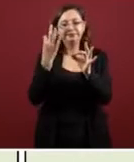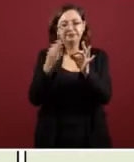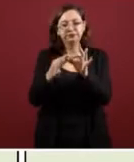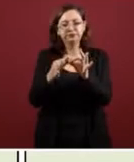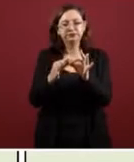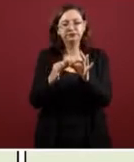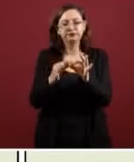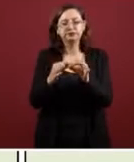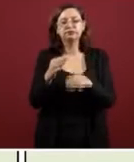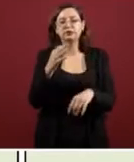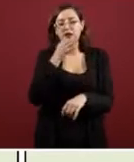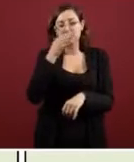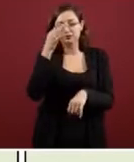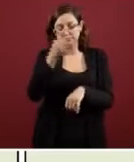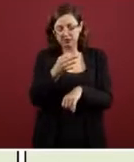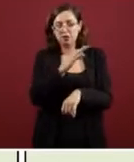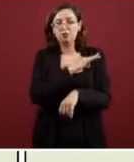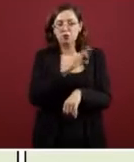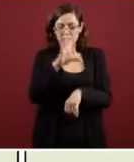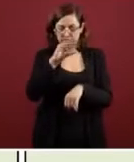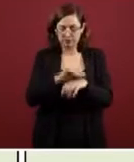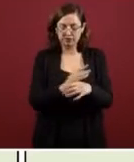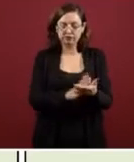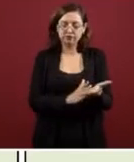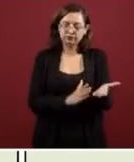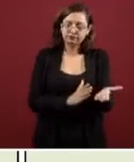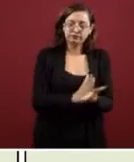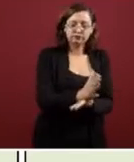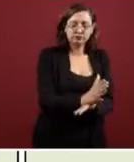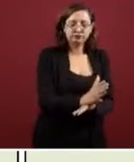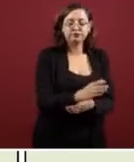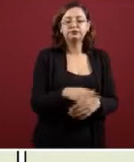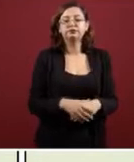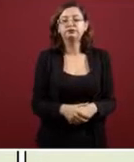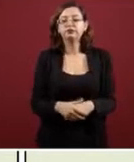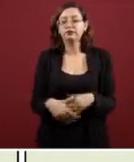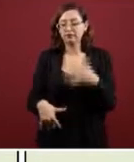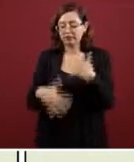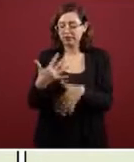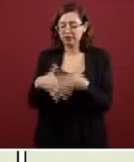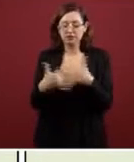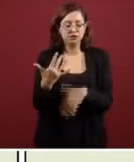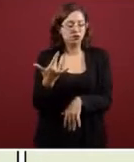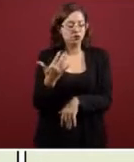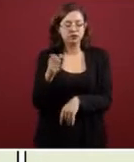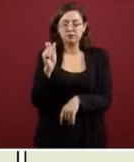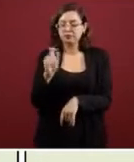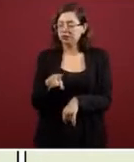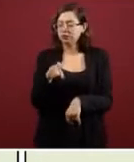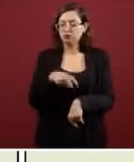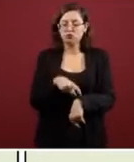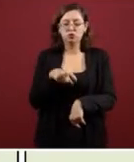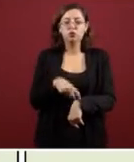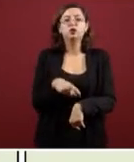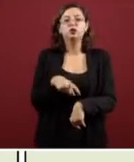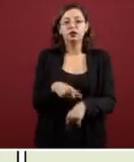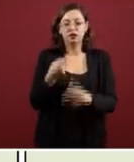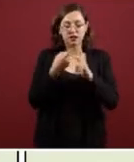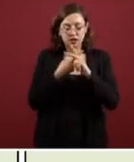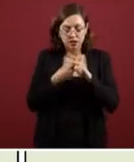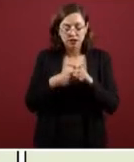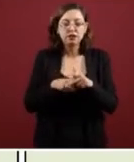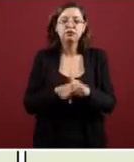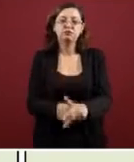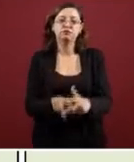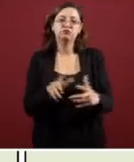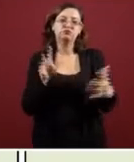aviso para el cateo. A las 15:50, la misma hora, hora centro, se inician las